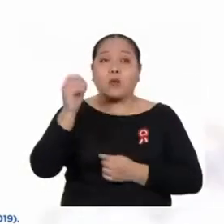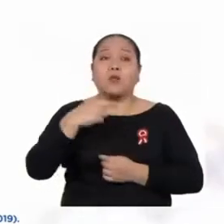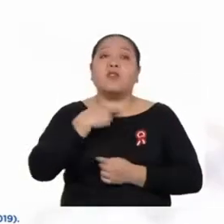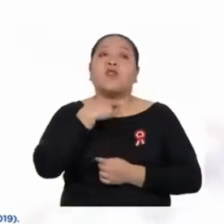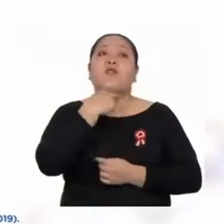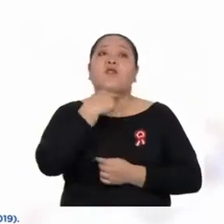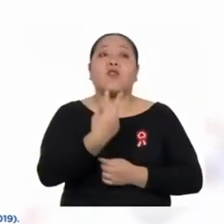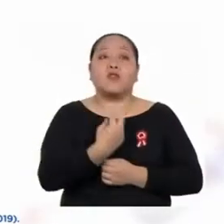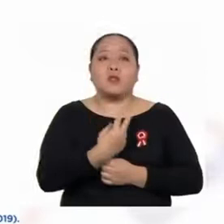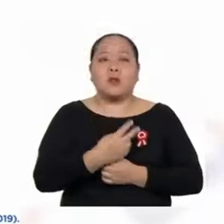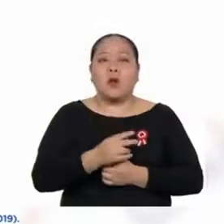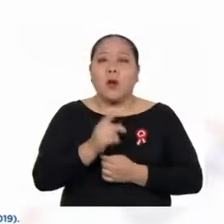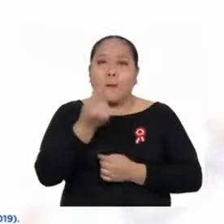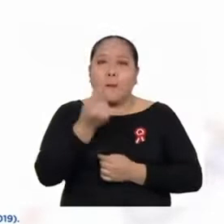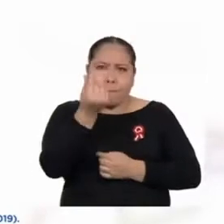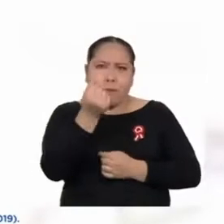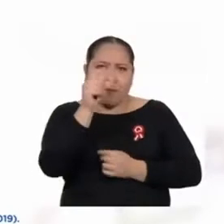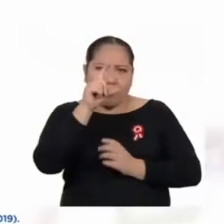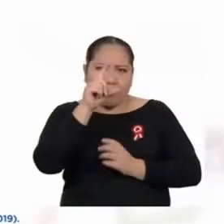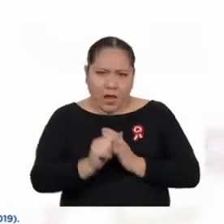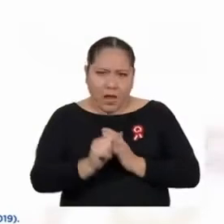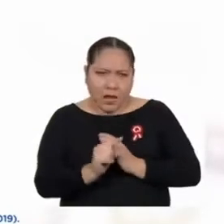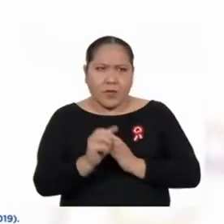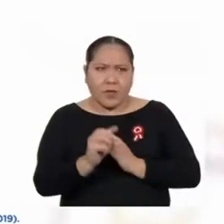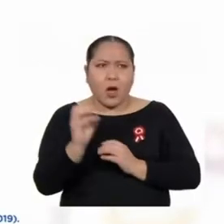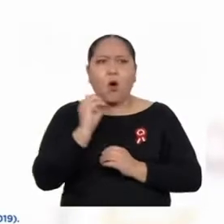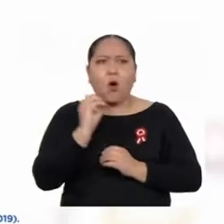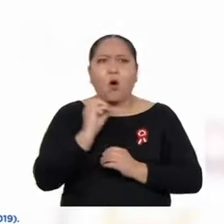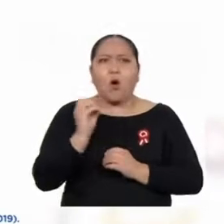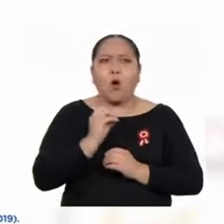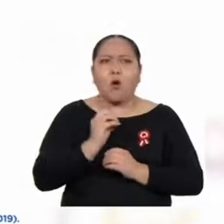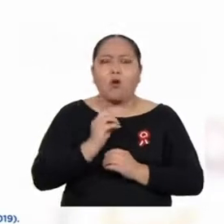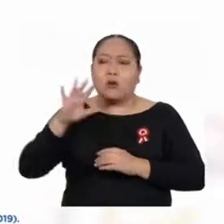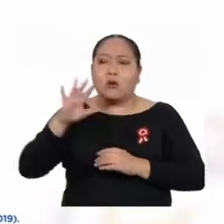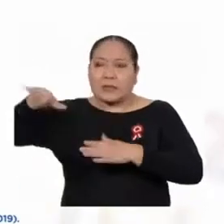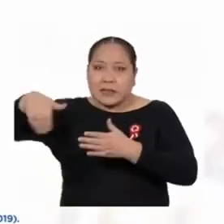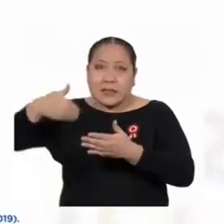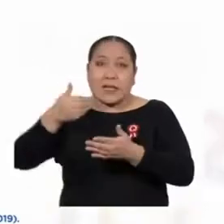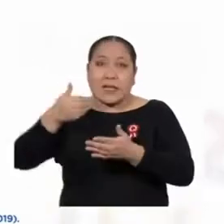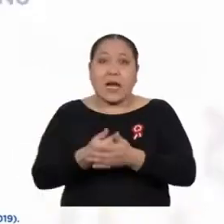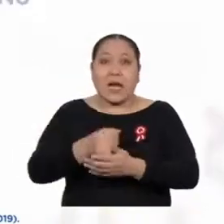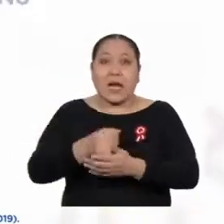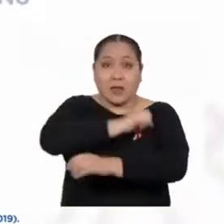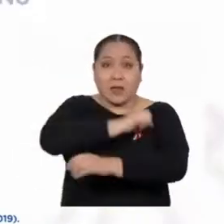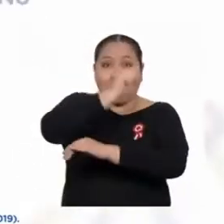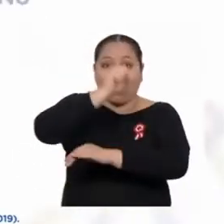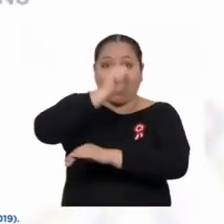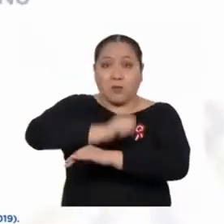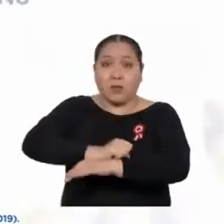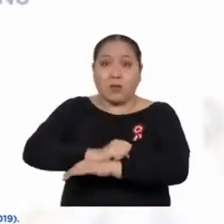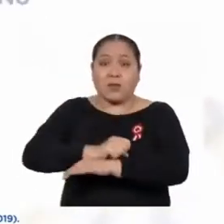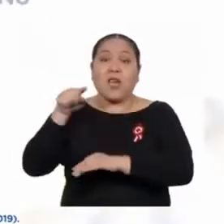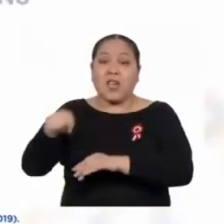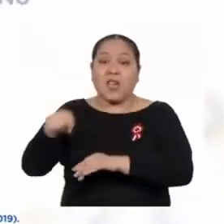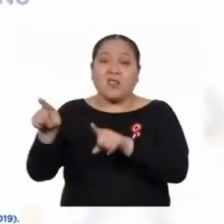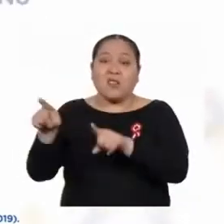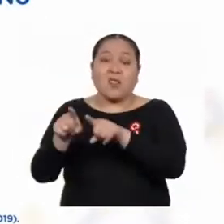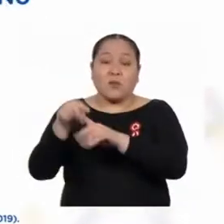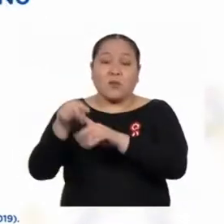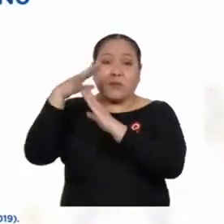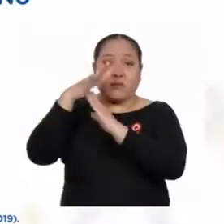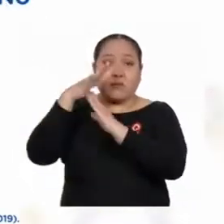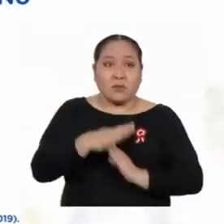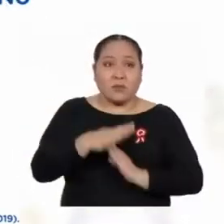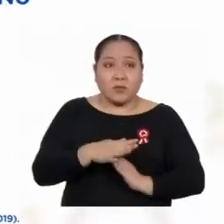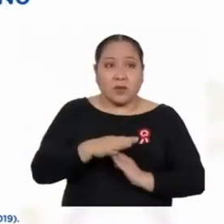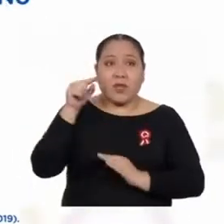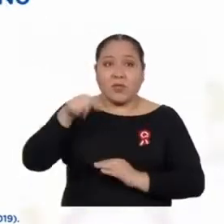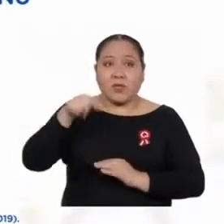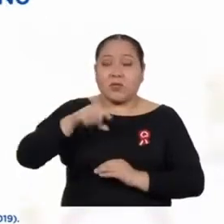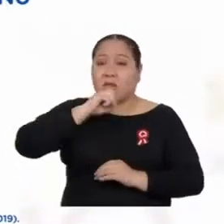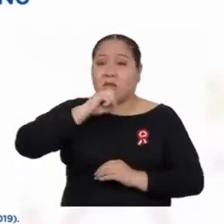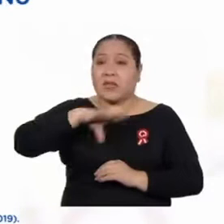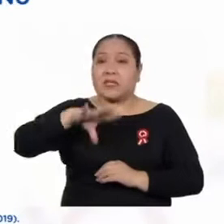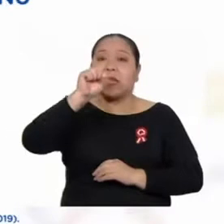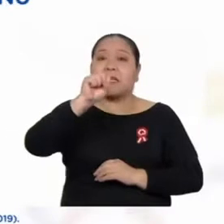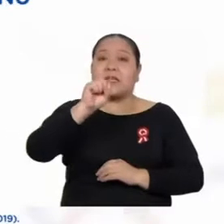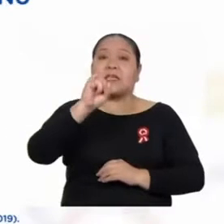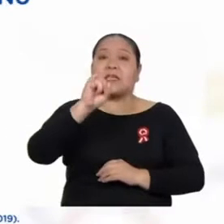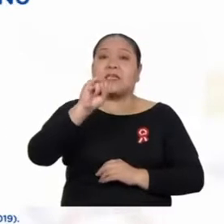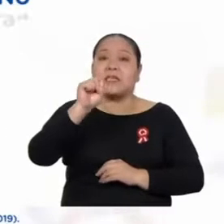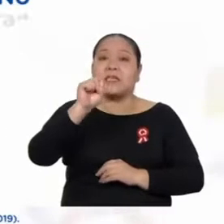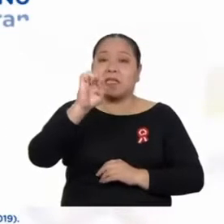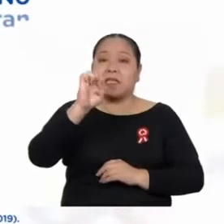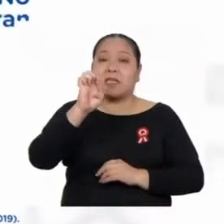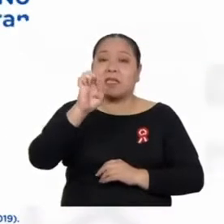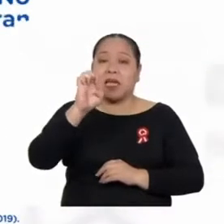provincia suman porcentajes similares, según datos de la plataforma CICB. No deberíamos vivir en